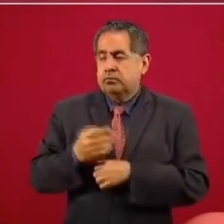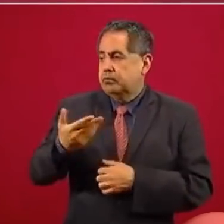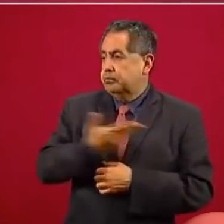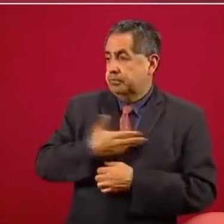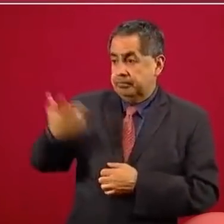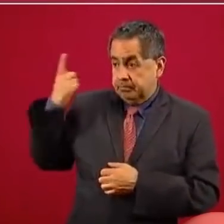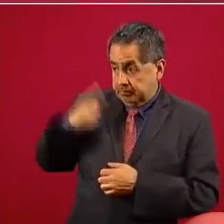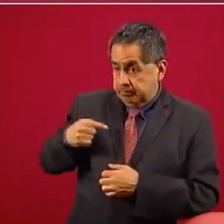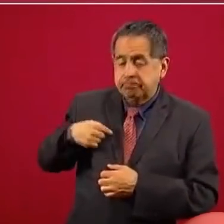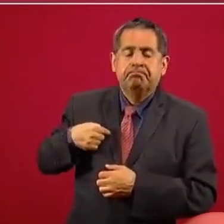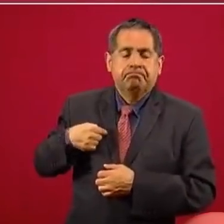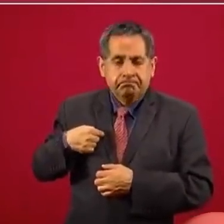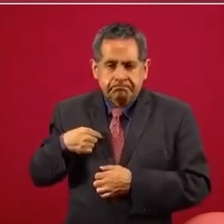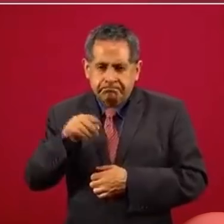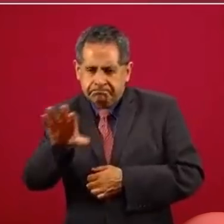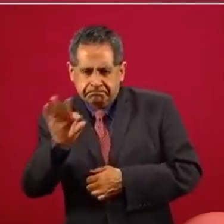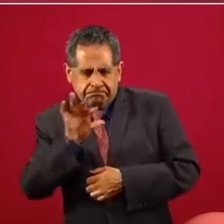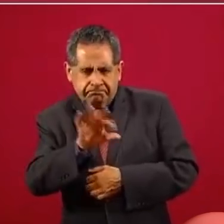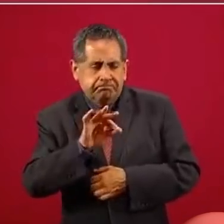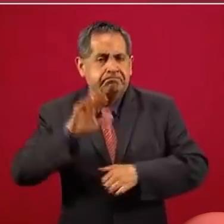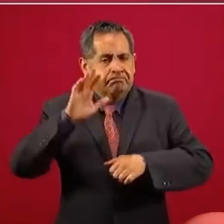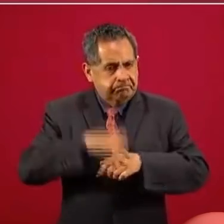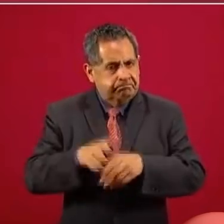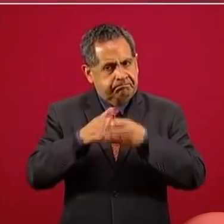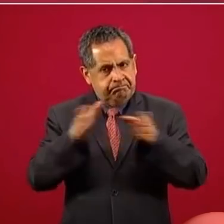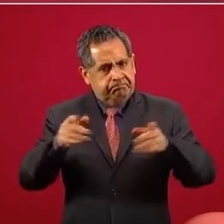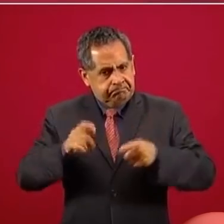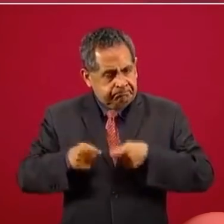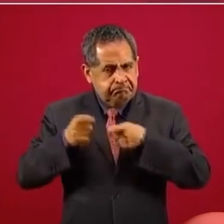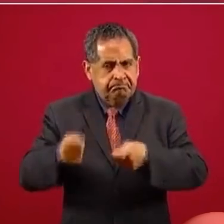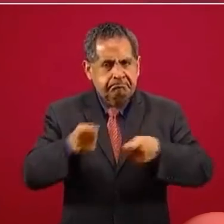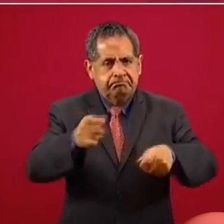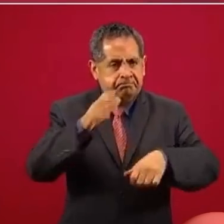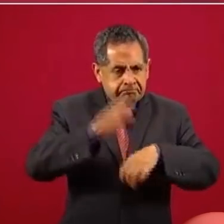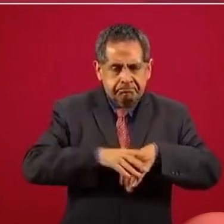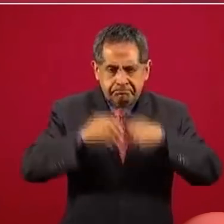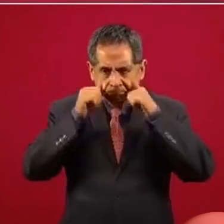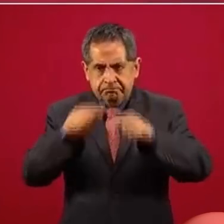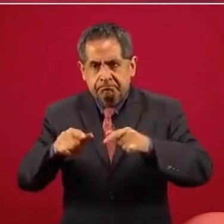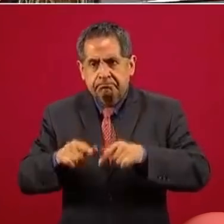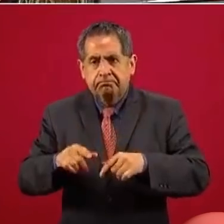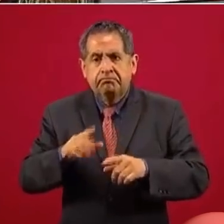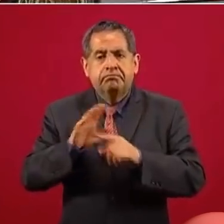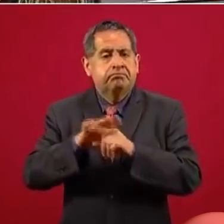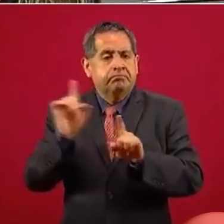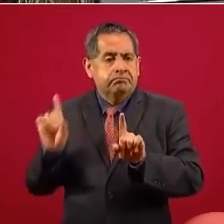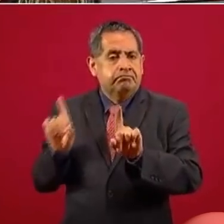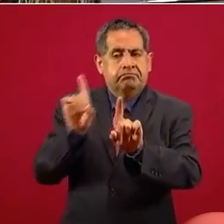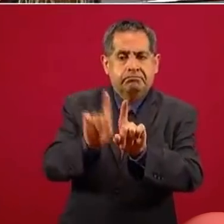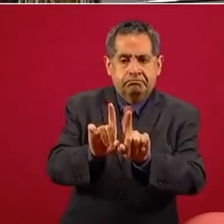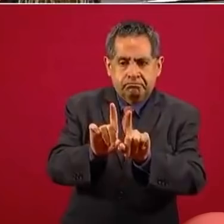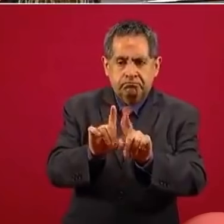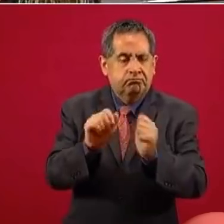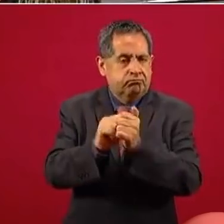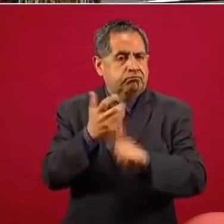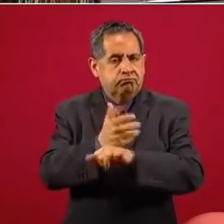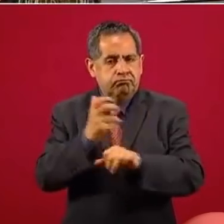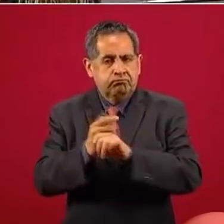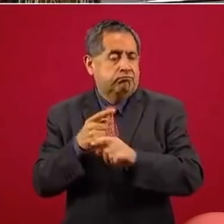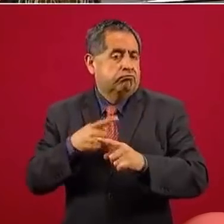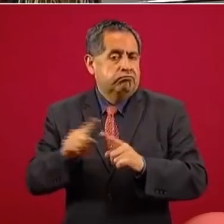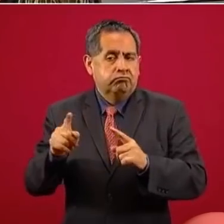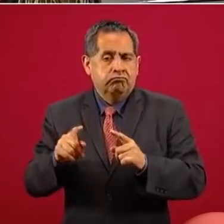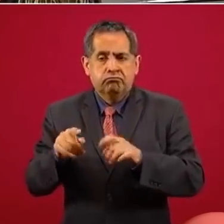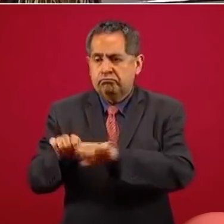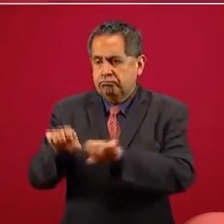presidente de la República, vamos a ampliar, vamos a tener agregado laboral en Estados Unidos. Vamos a tener